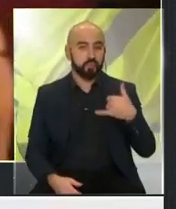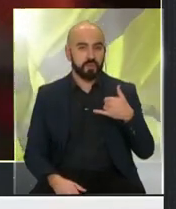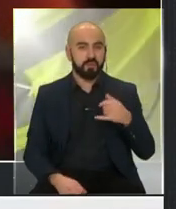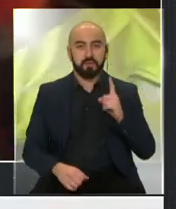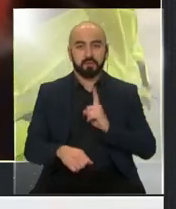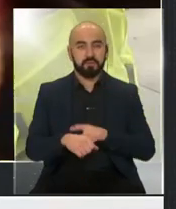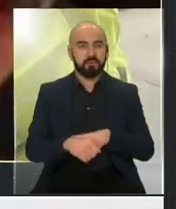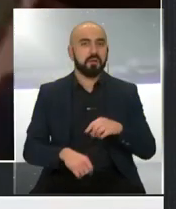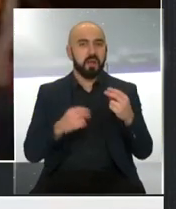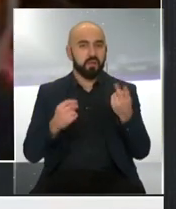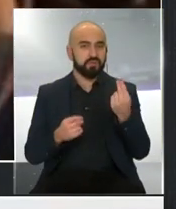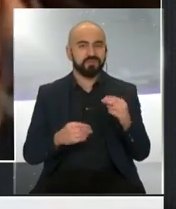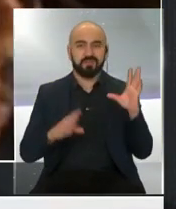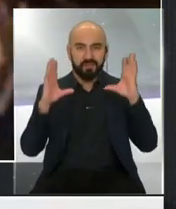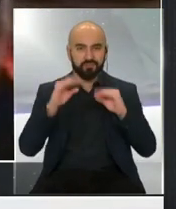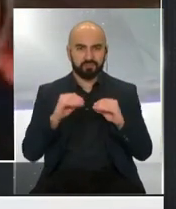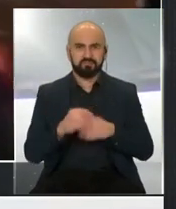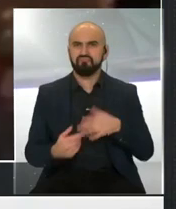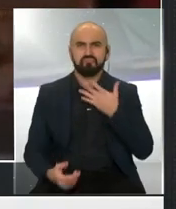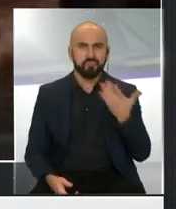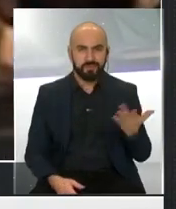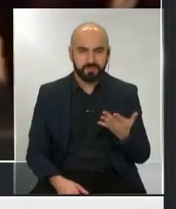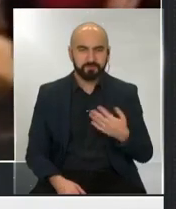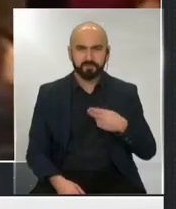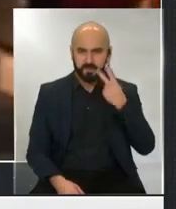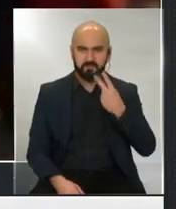desde las 0 horas. ¿Por qué? Porque...